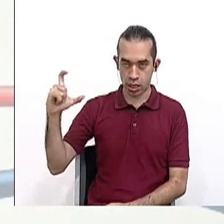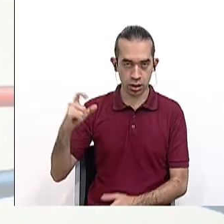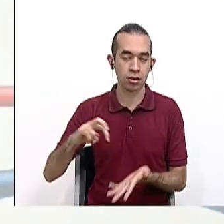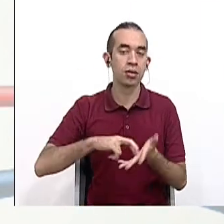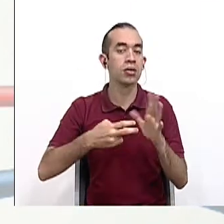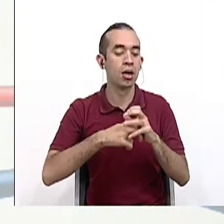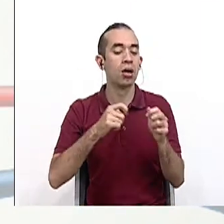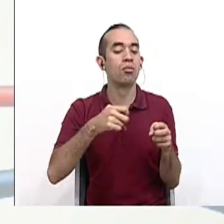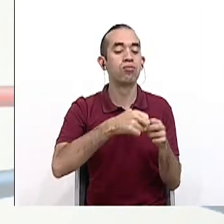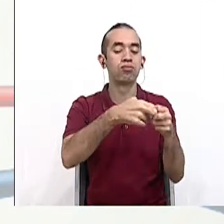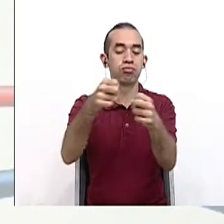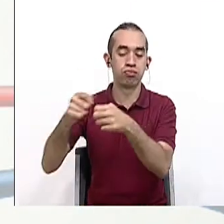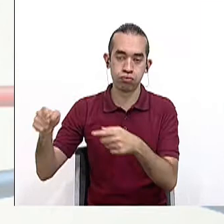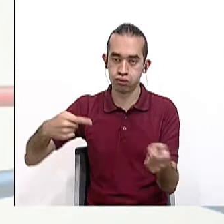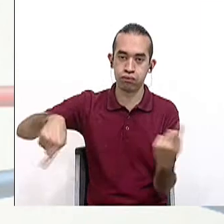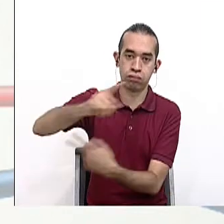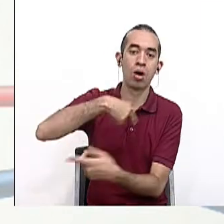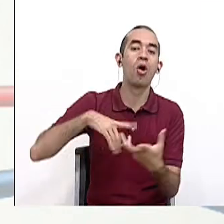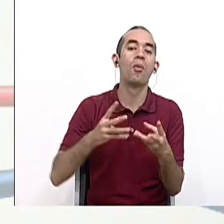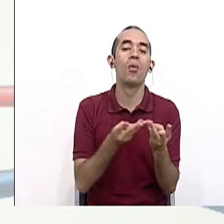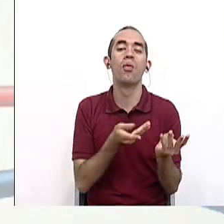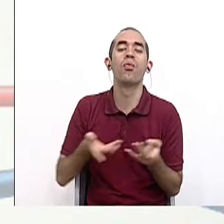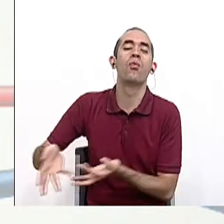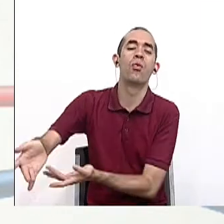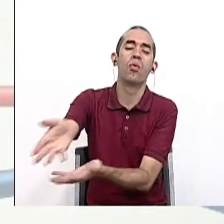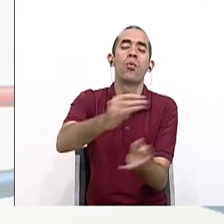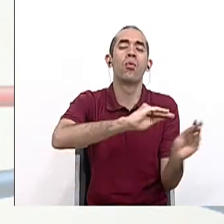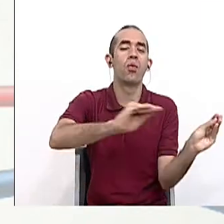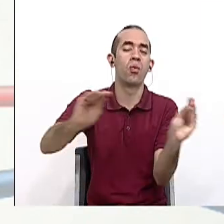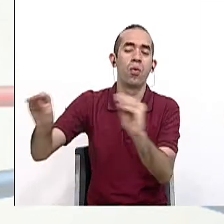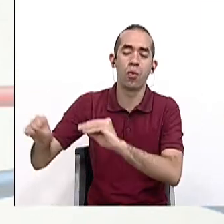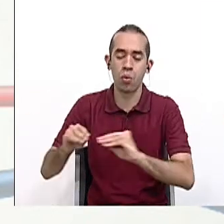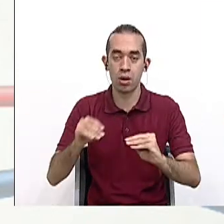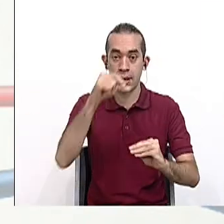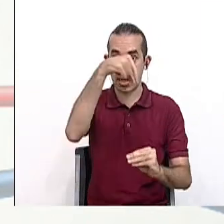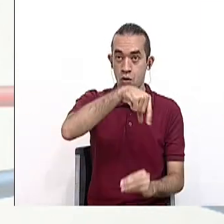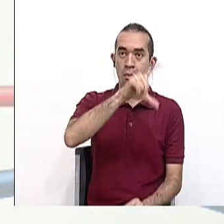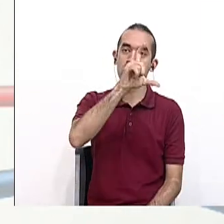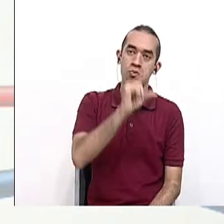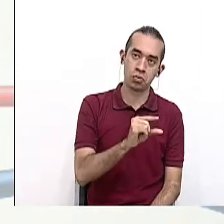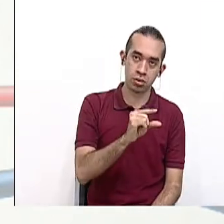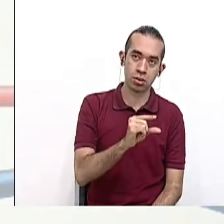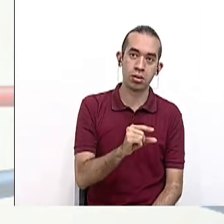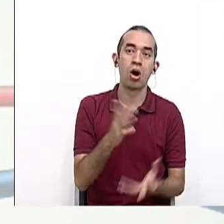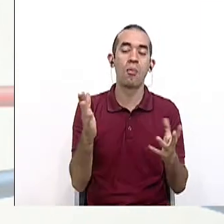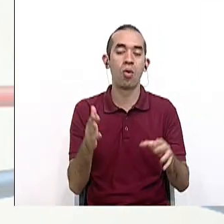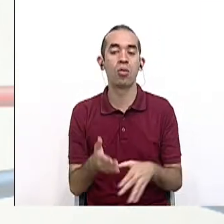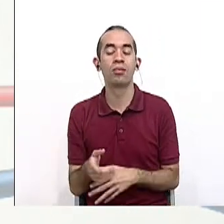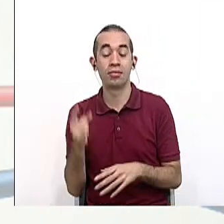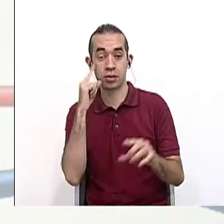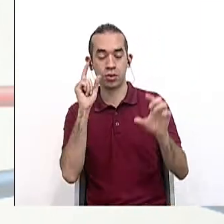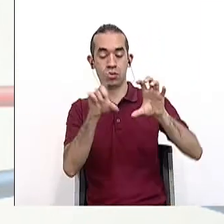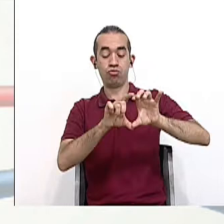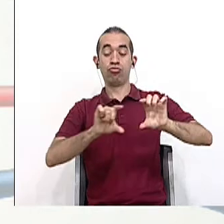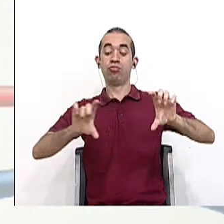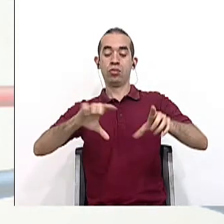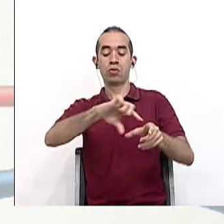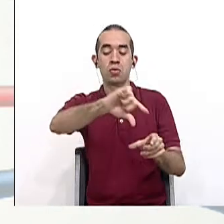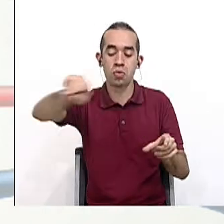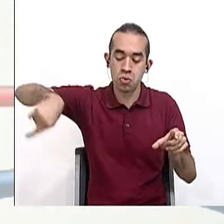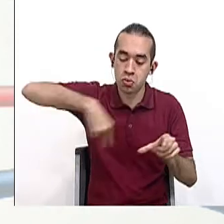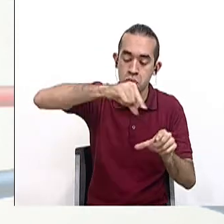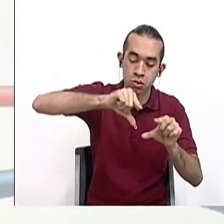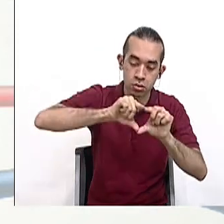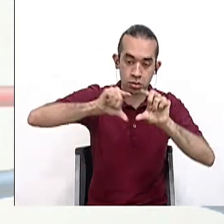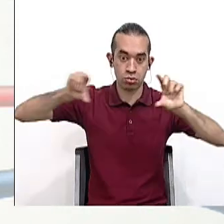la tasa del flujo de carga, que se representa con la letra Q mayúscula o minúscula, a través de una sección